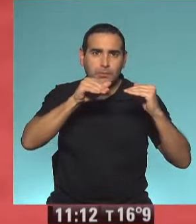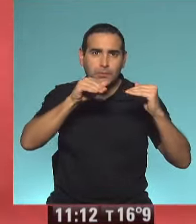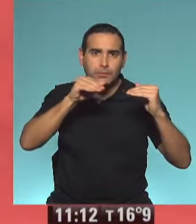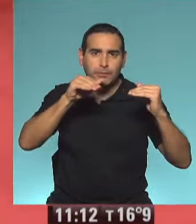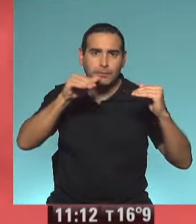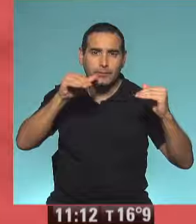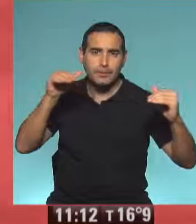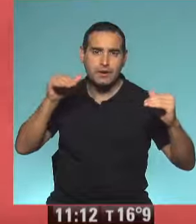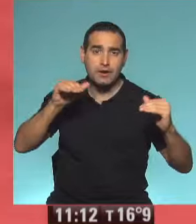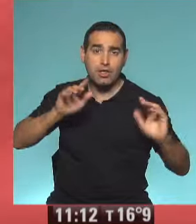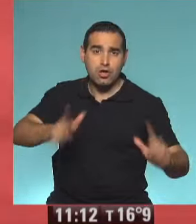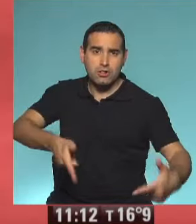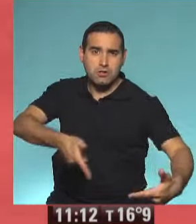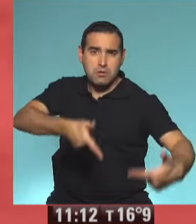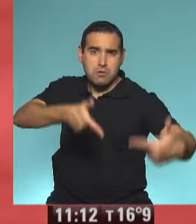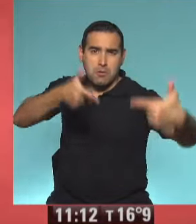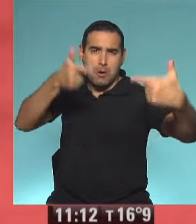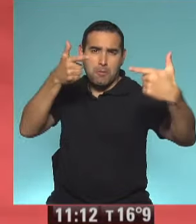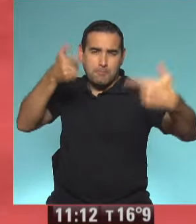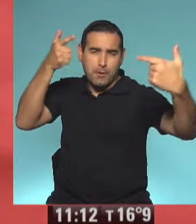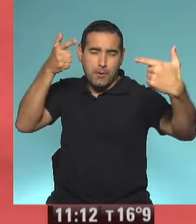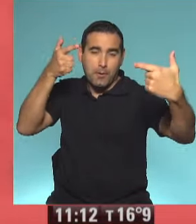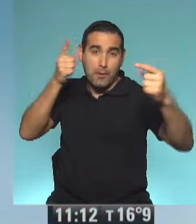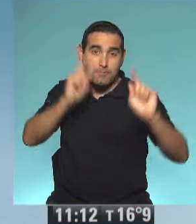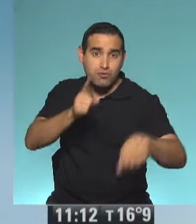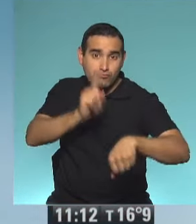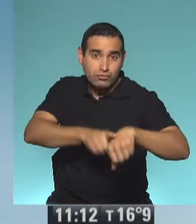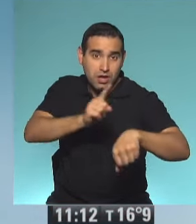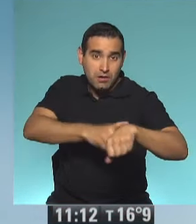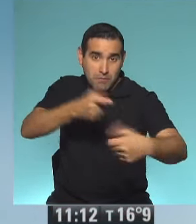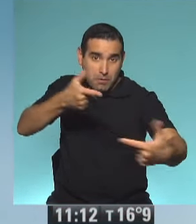Las dos pistolas hicieron fuego al mismo tiempo.